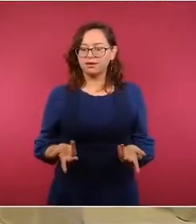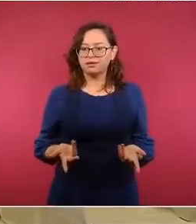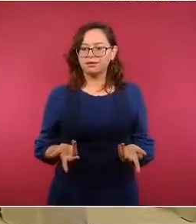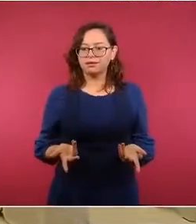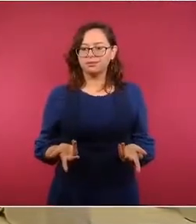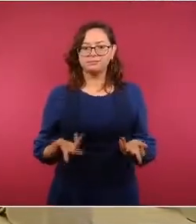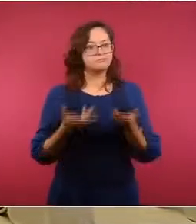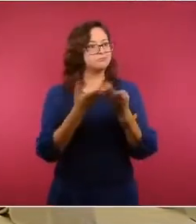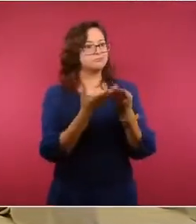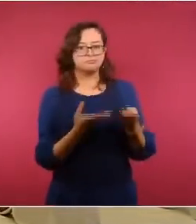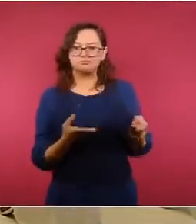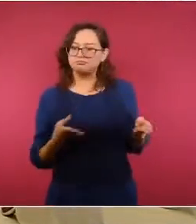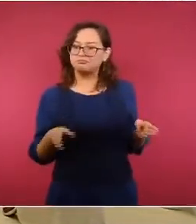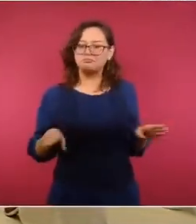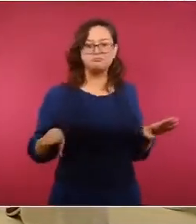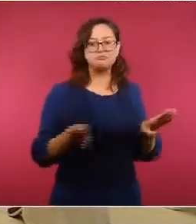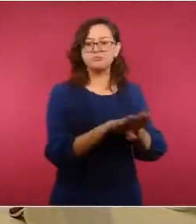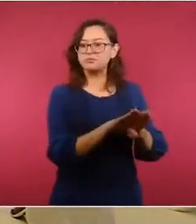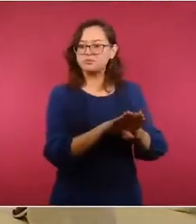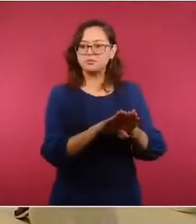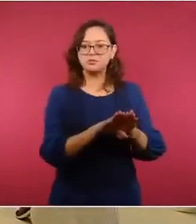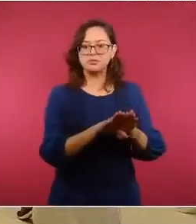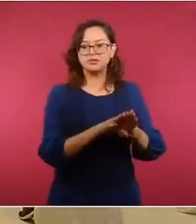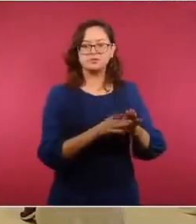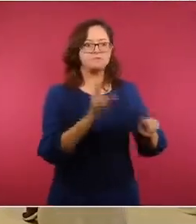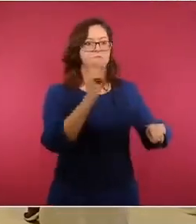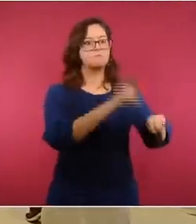porque se iba a cerrar el actual aeropuerto,